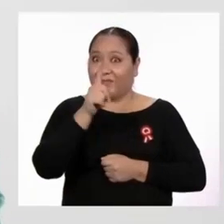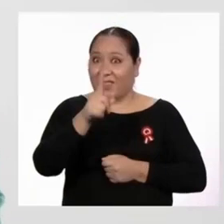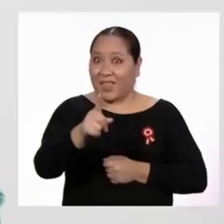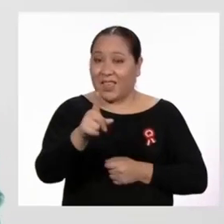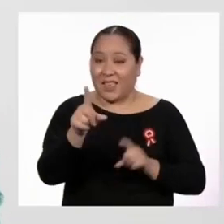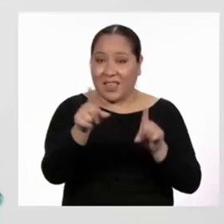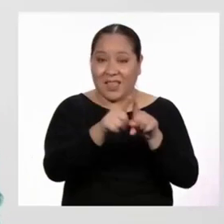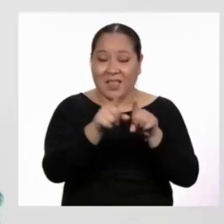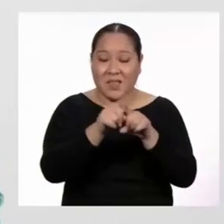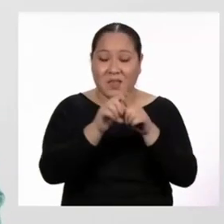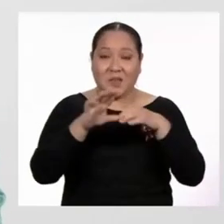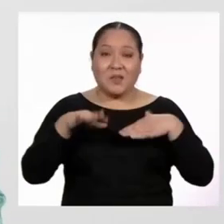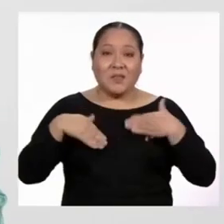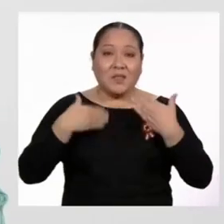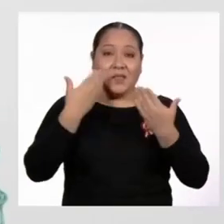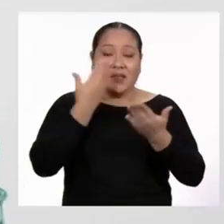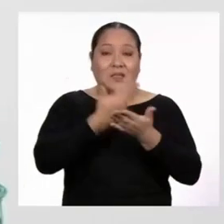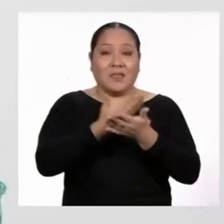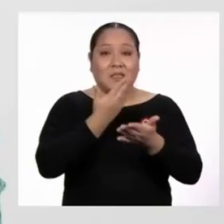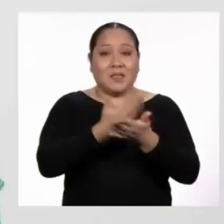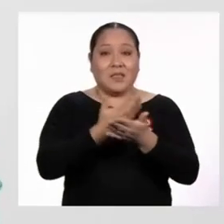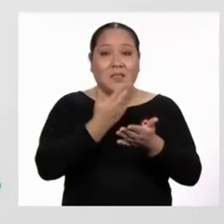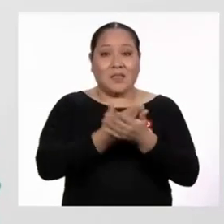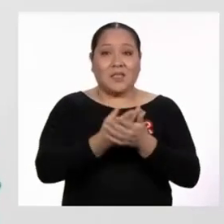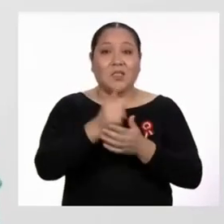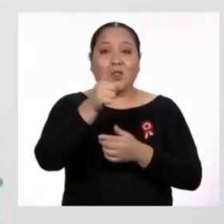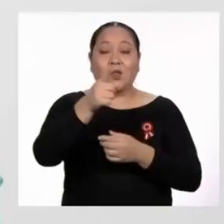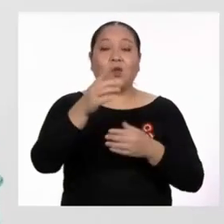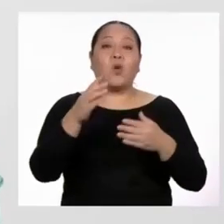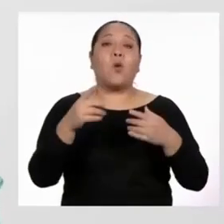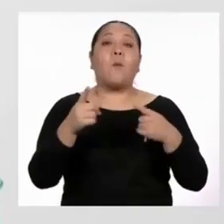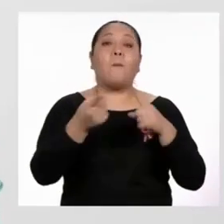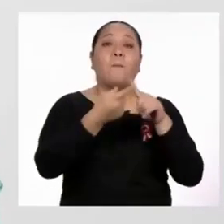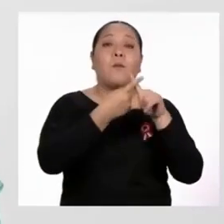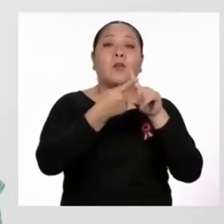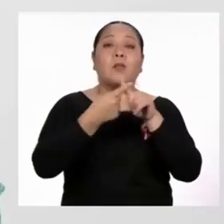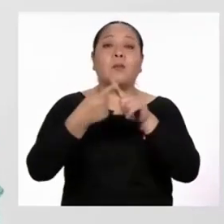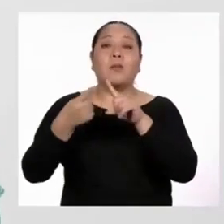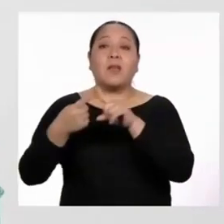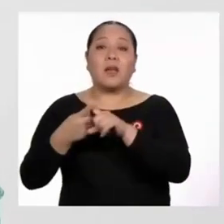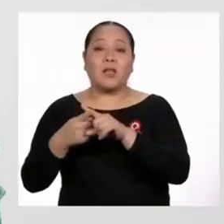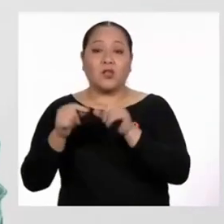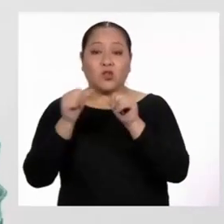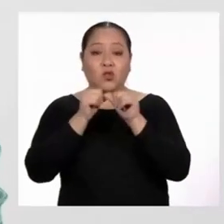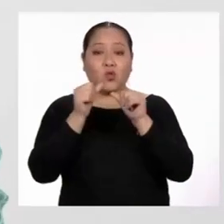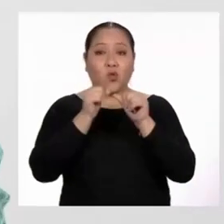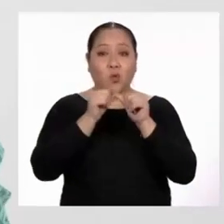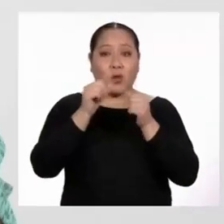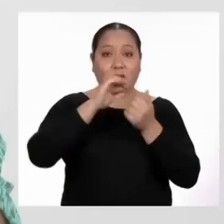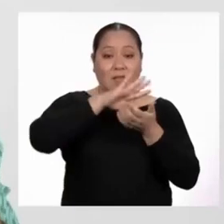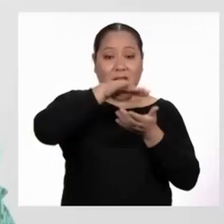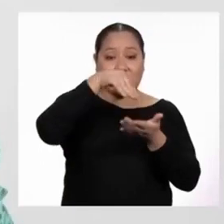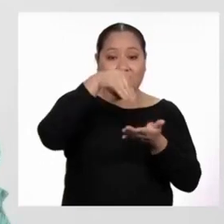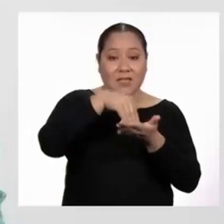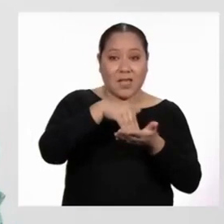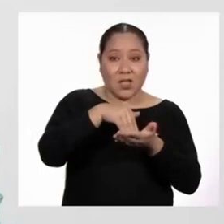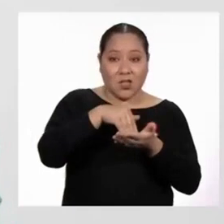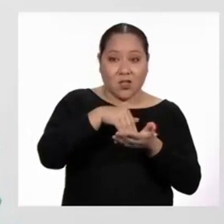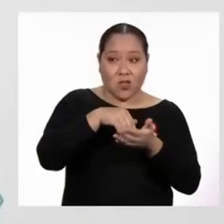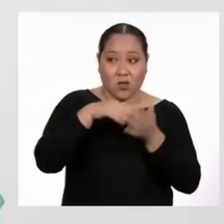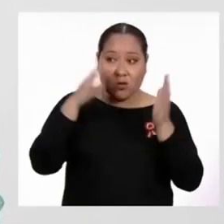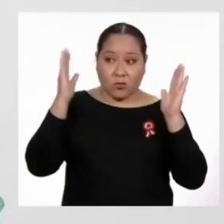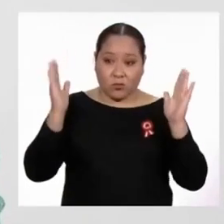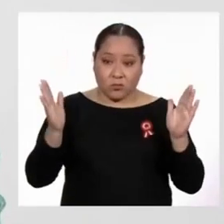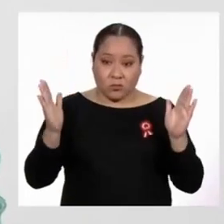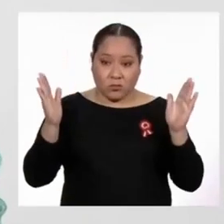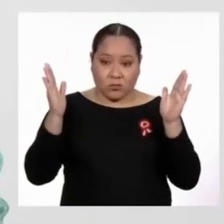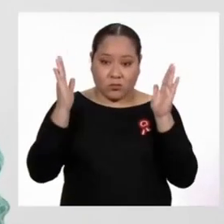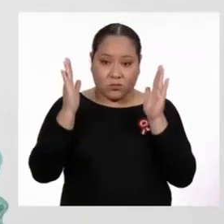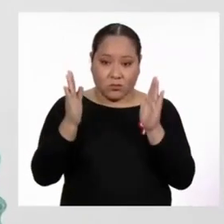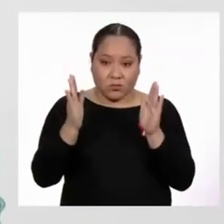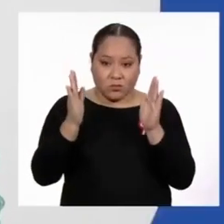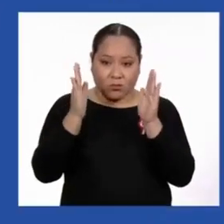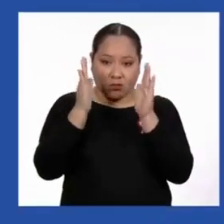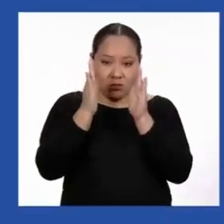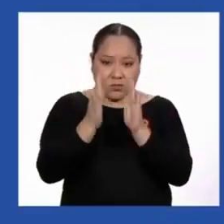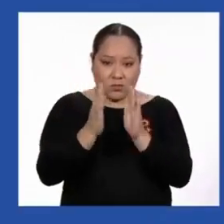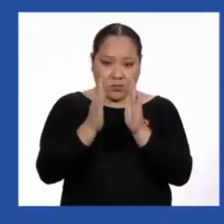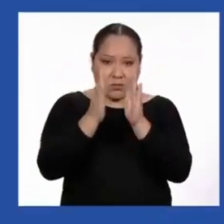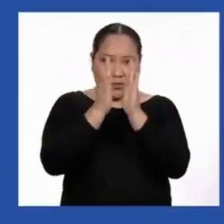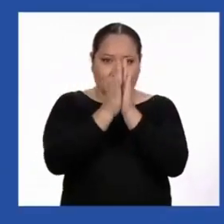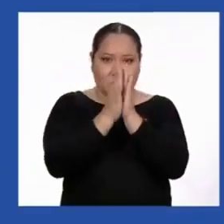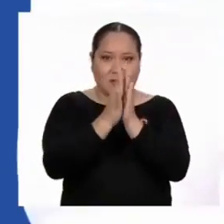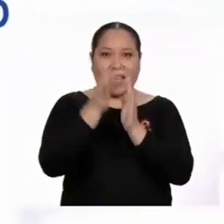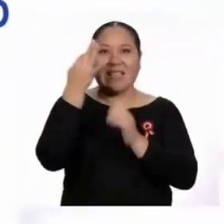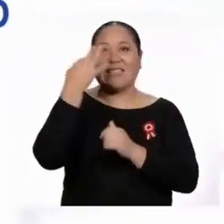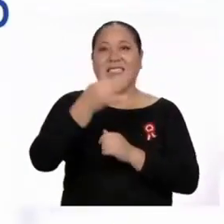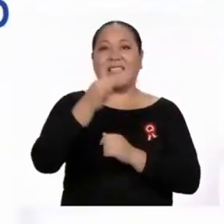también podemos comprobar que si multiplicamos desde los números del centro hacia afuera, el resultado siempre será